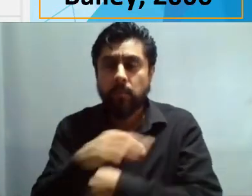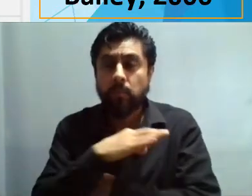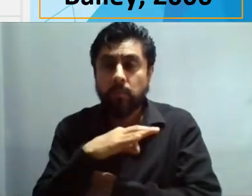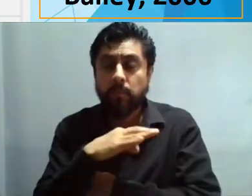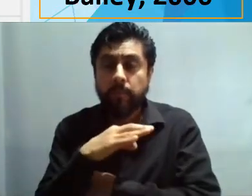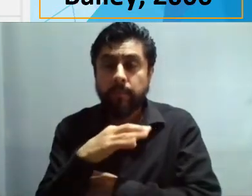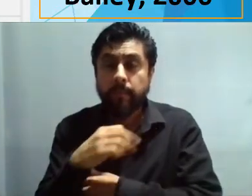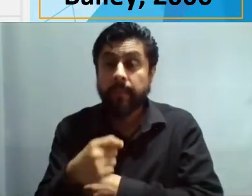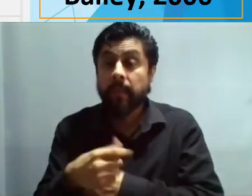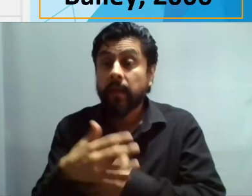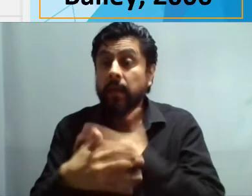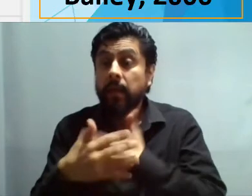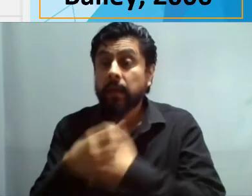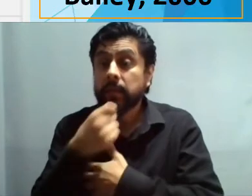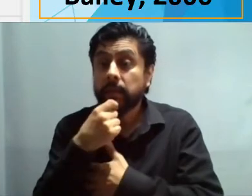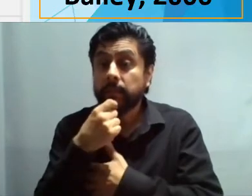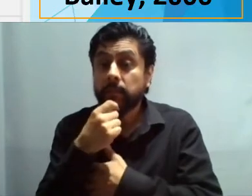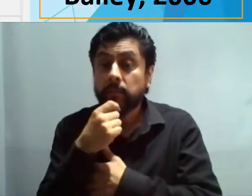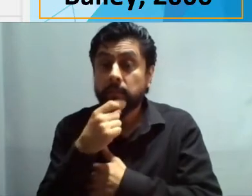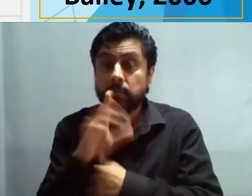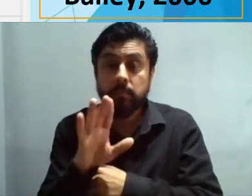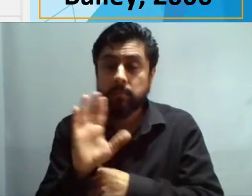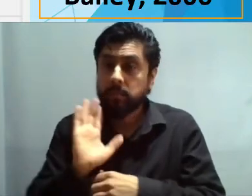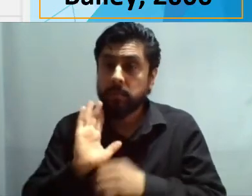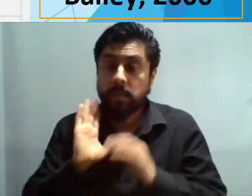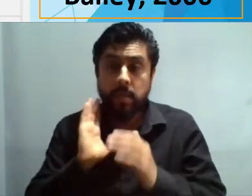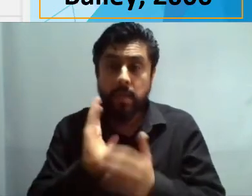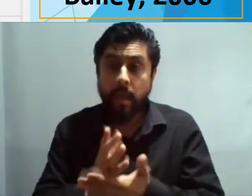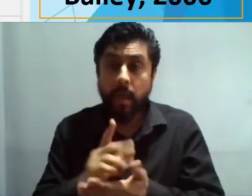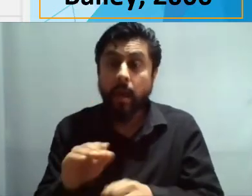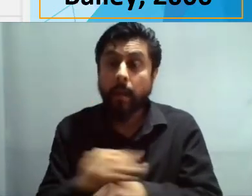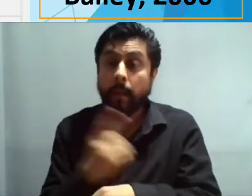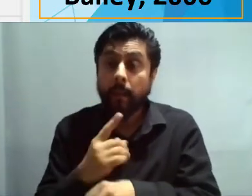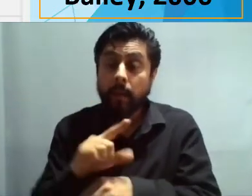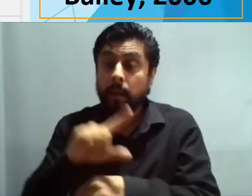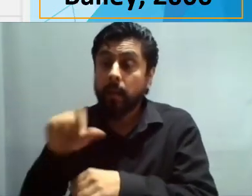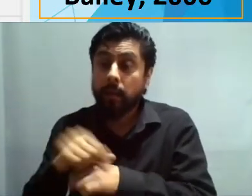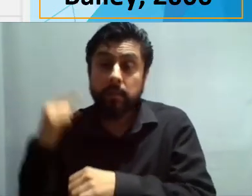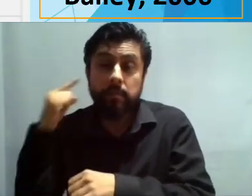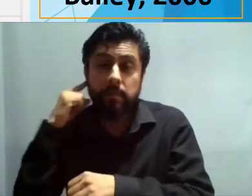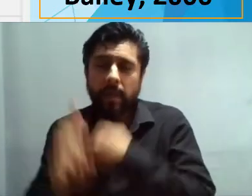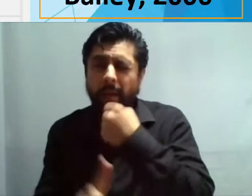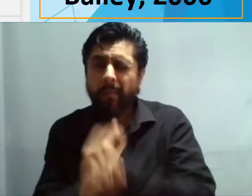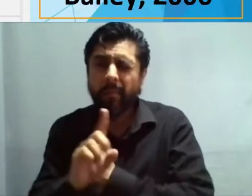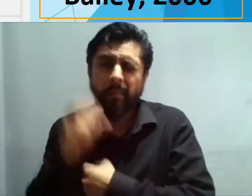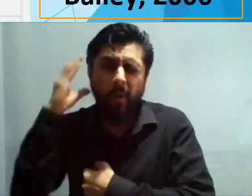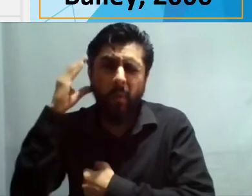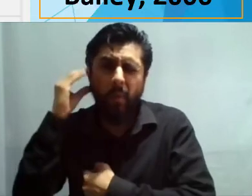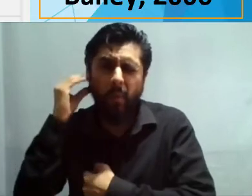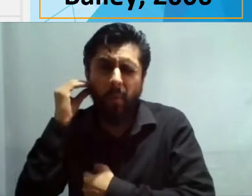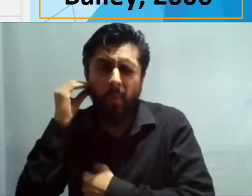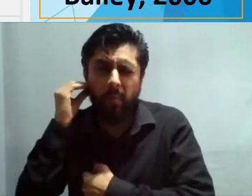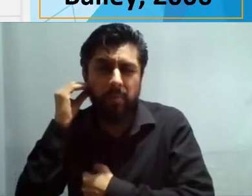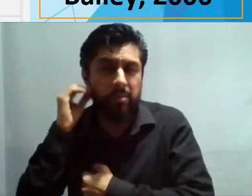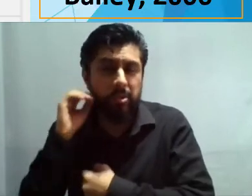minutos a 115 decibeles antes de que me lleve a una pérdida de audición irreversible. Por eso ustedes han